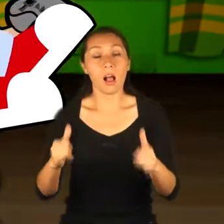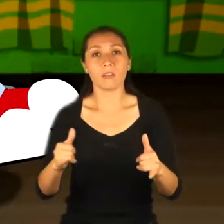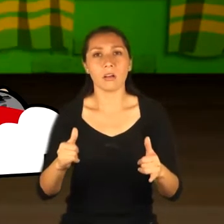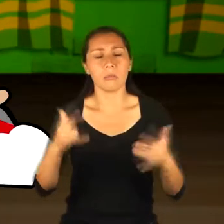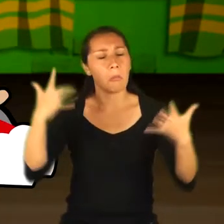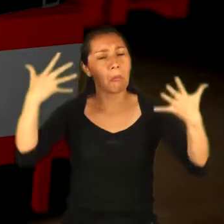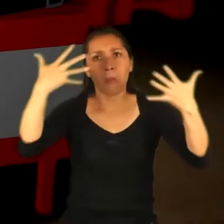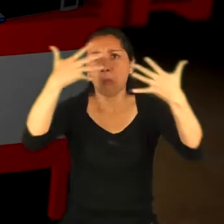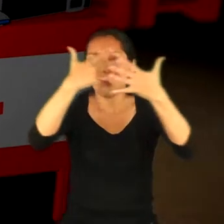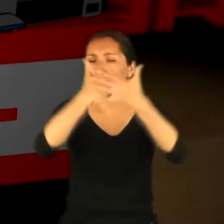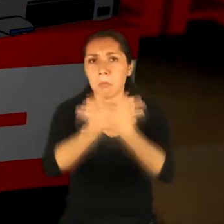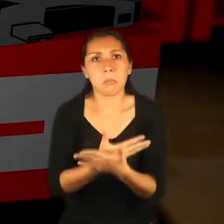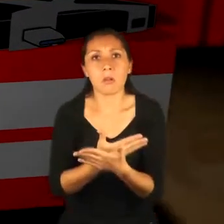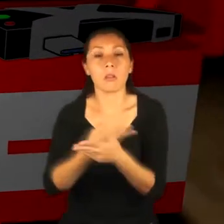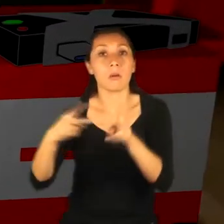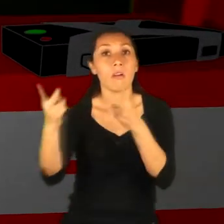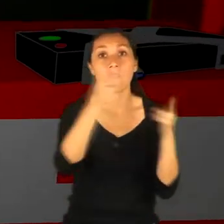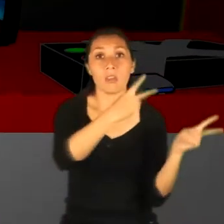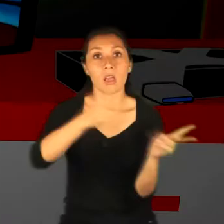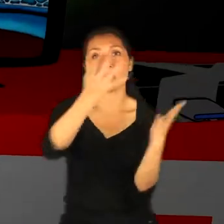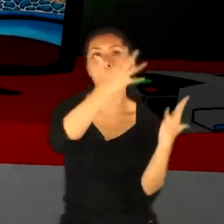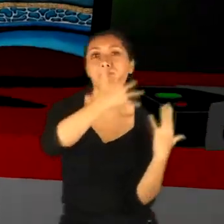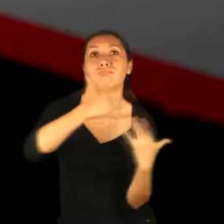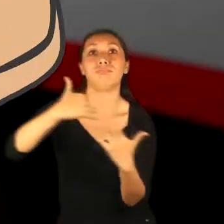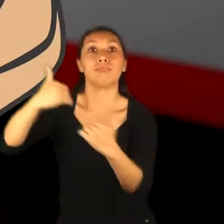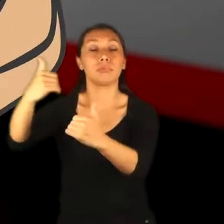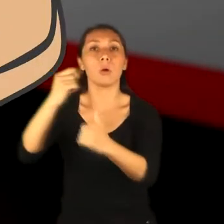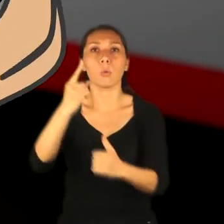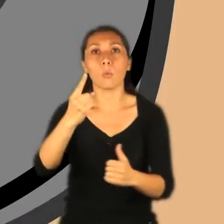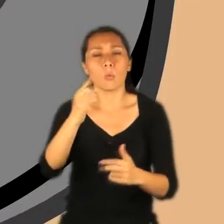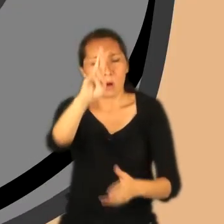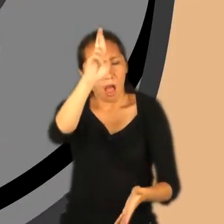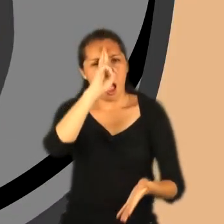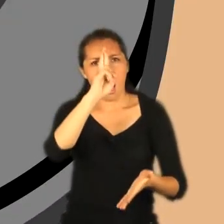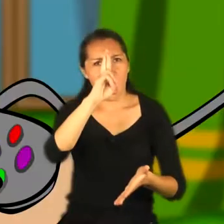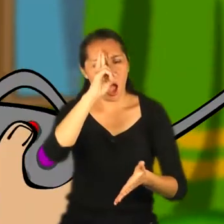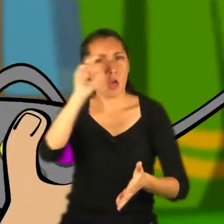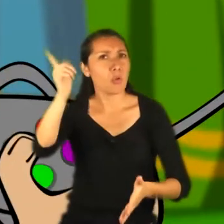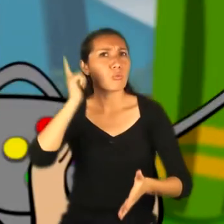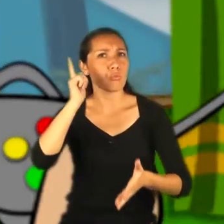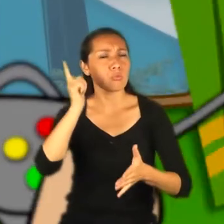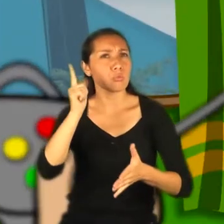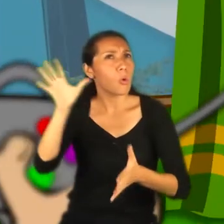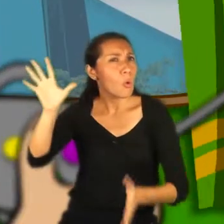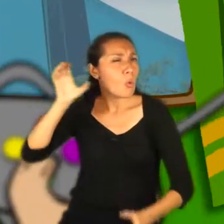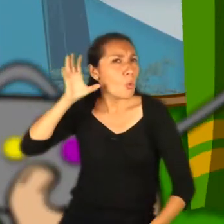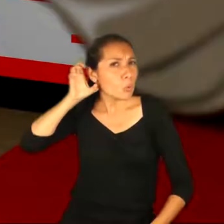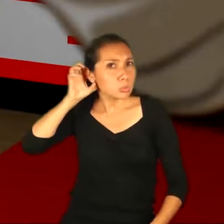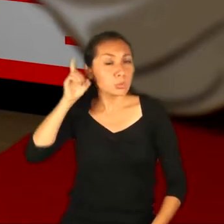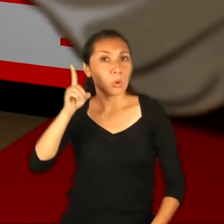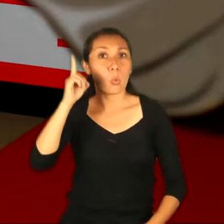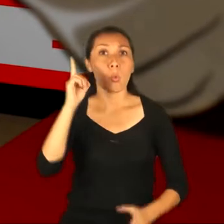no me daba cuenta de que el viento me llamaba. Un extraño sonido se escuchó,